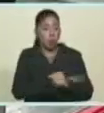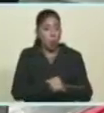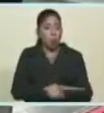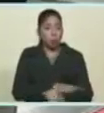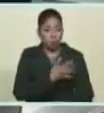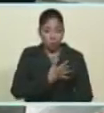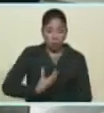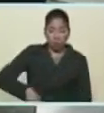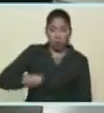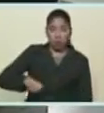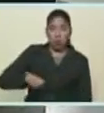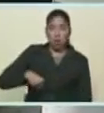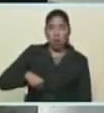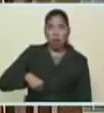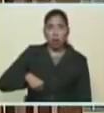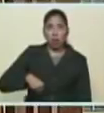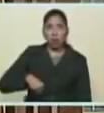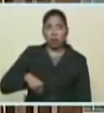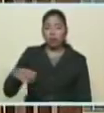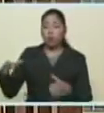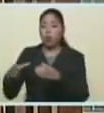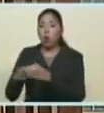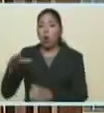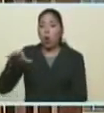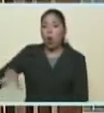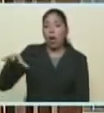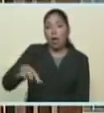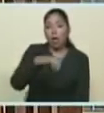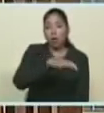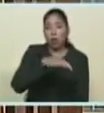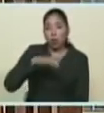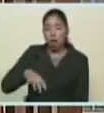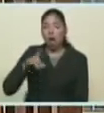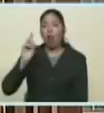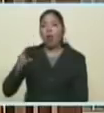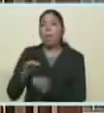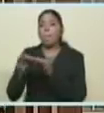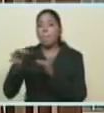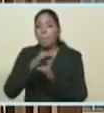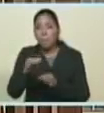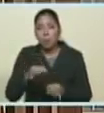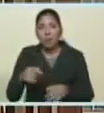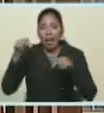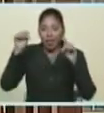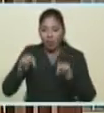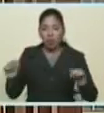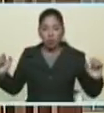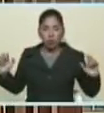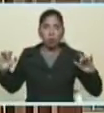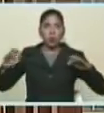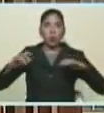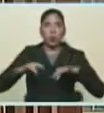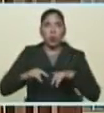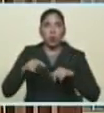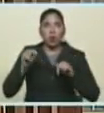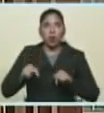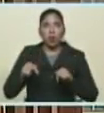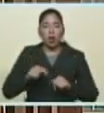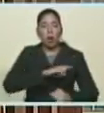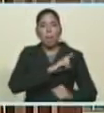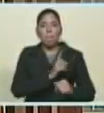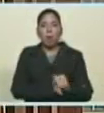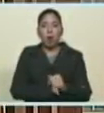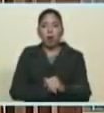presidencial, los poderes regionales, municipales y locales. Aquí en el Consejo Federal de Gobierno está el